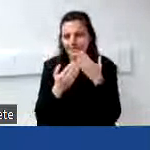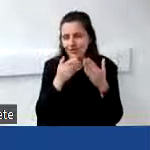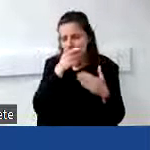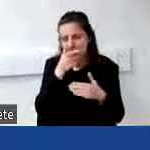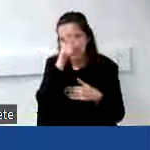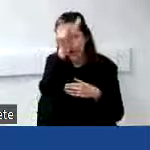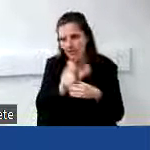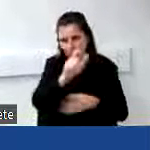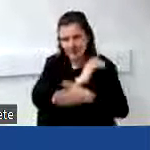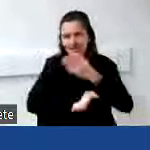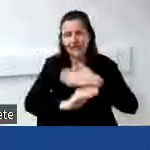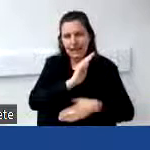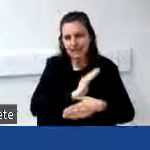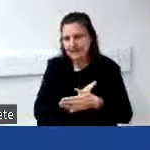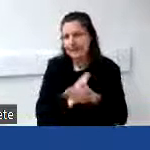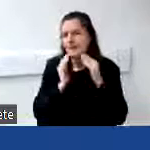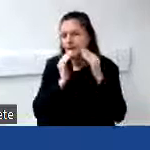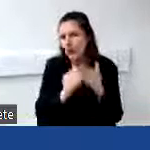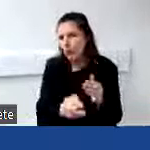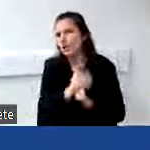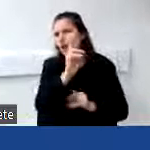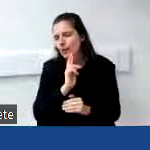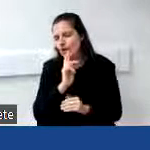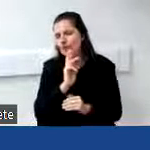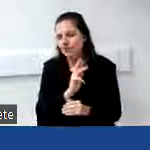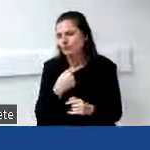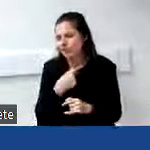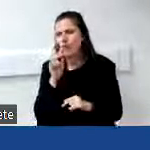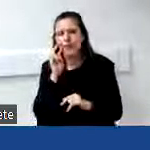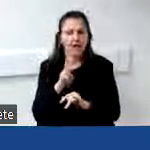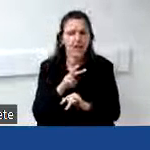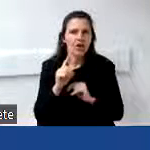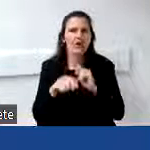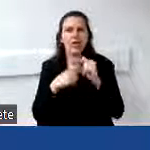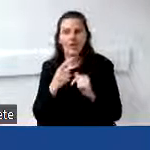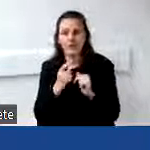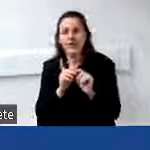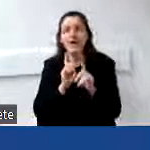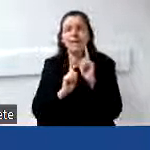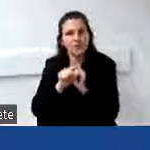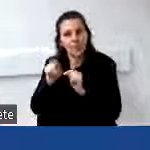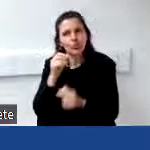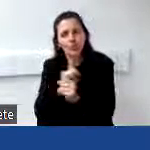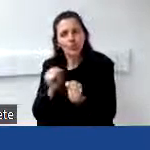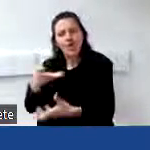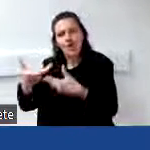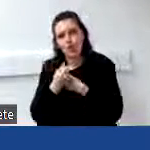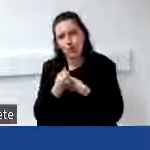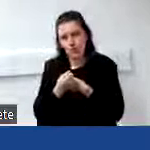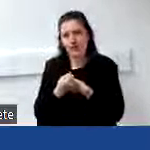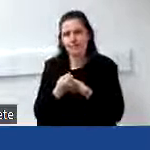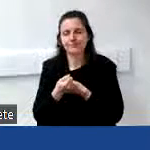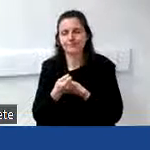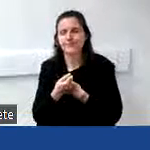fluidez en la consulta, trata de resolver, de completar oraciones, bueno, eso tratar de evitarlo, a menos que